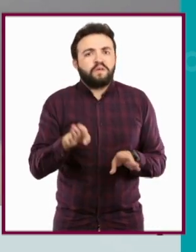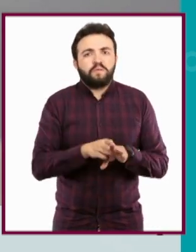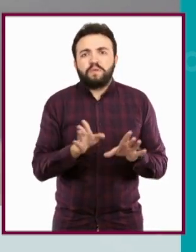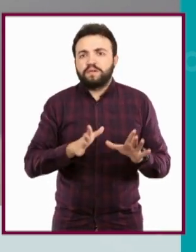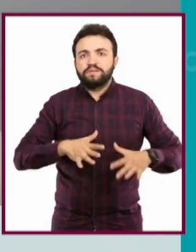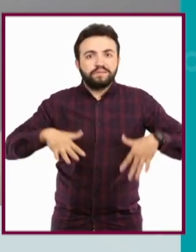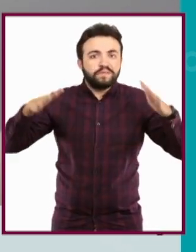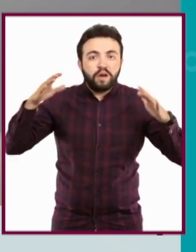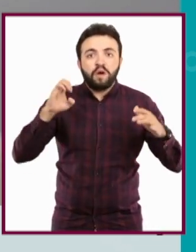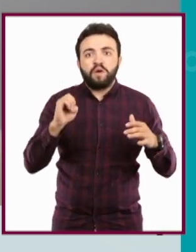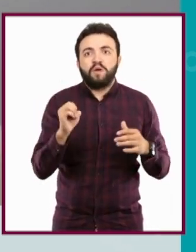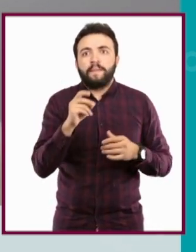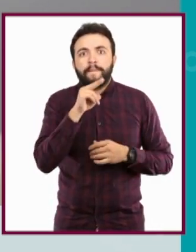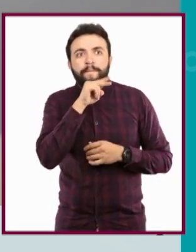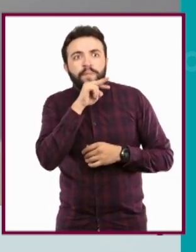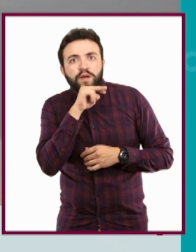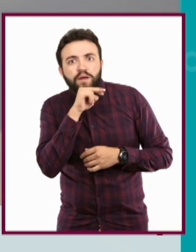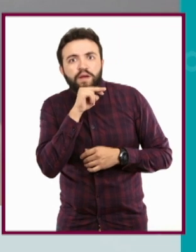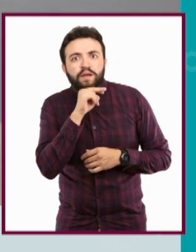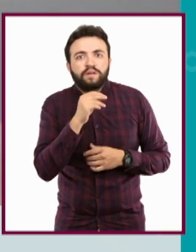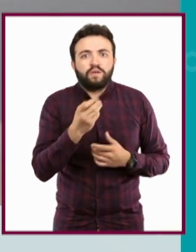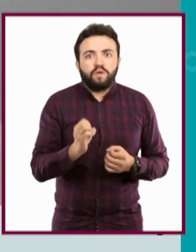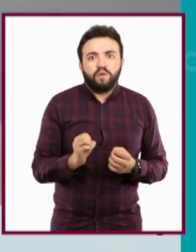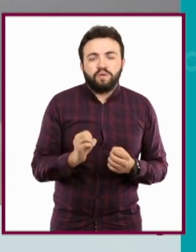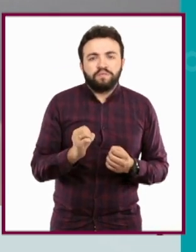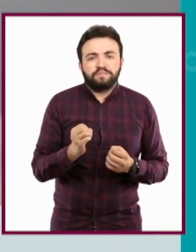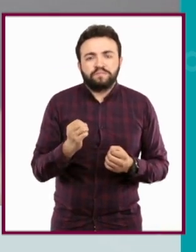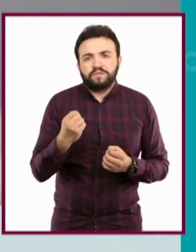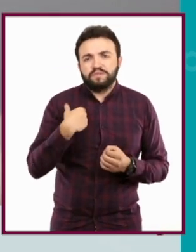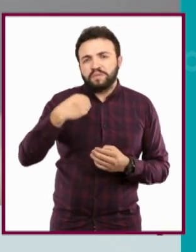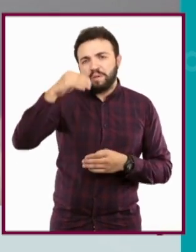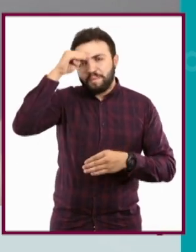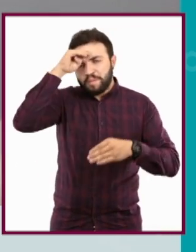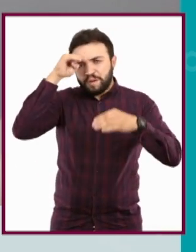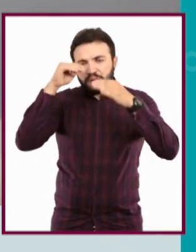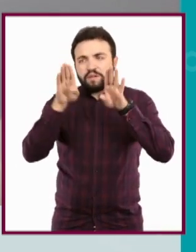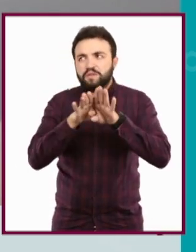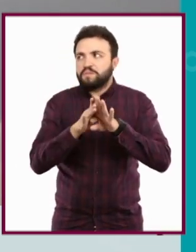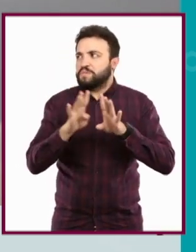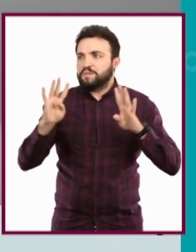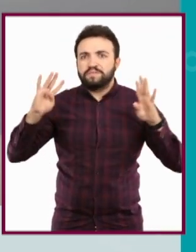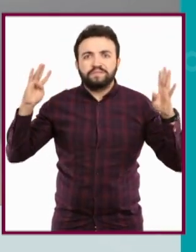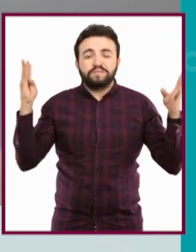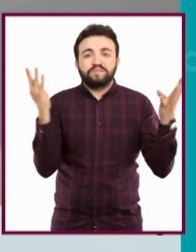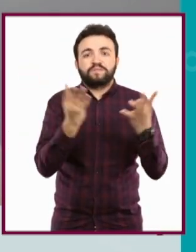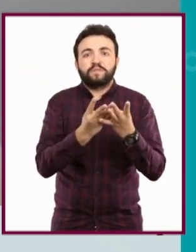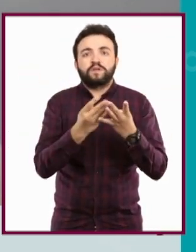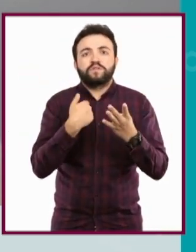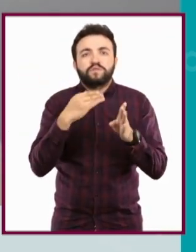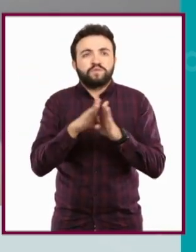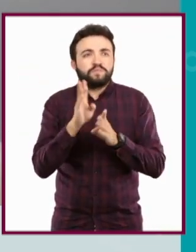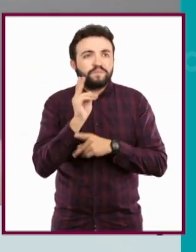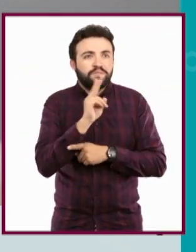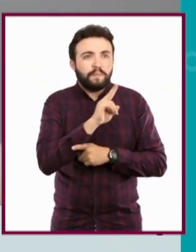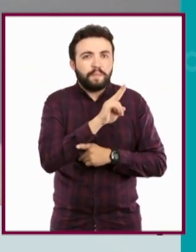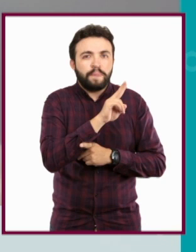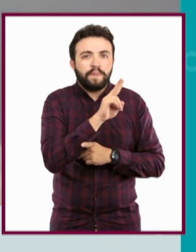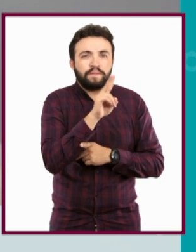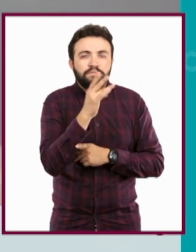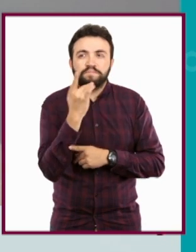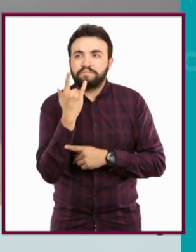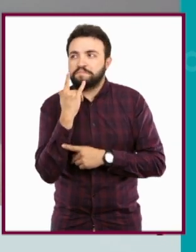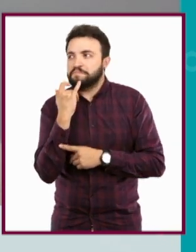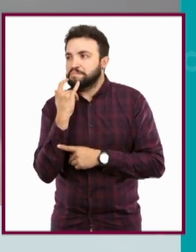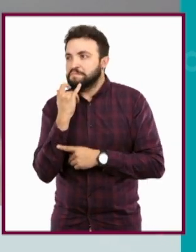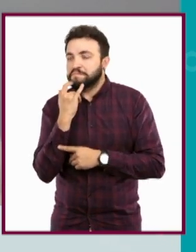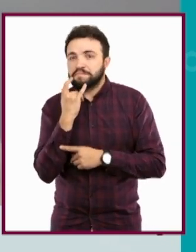o ninguna clase de presión, es más pensar en todo lo que te rodea y tratar de apreciarlo sin la